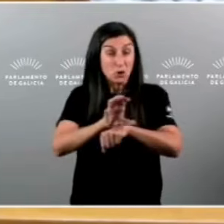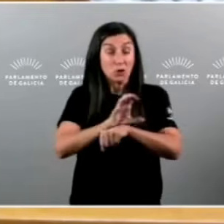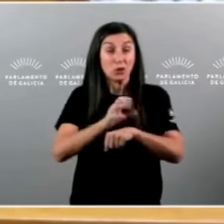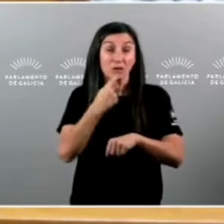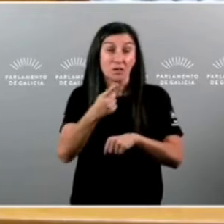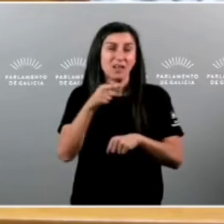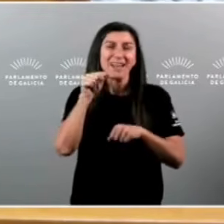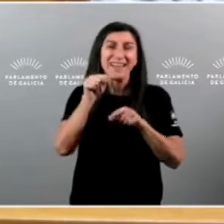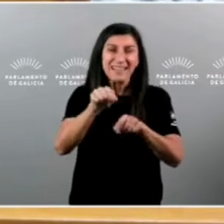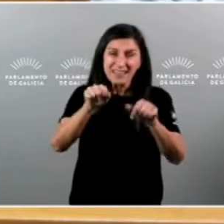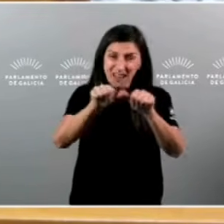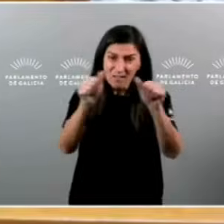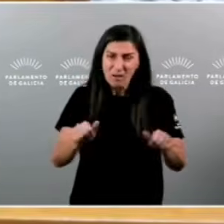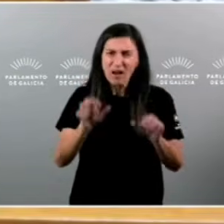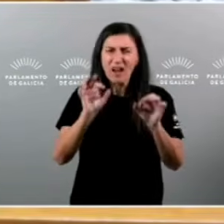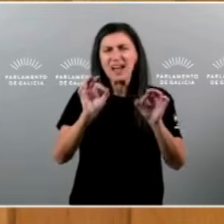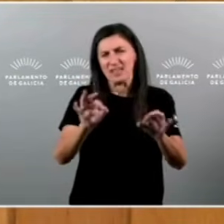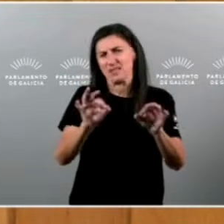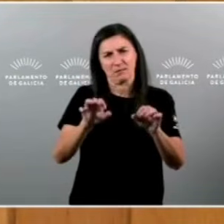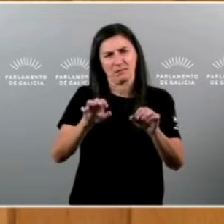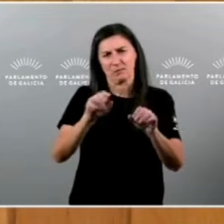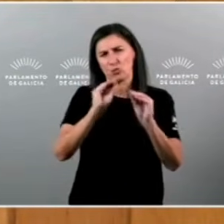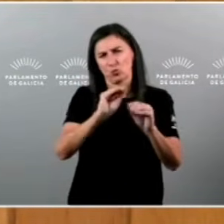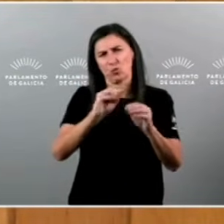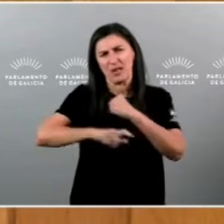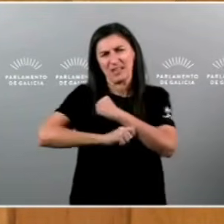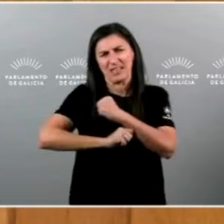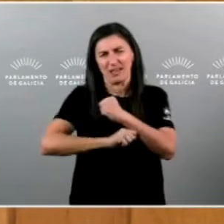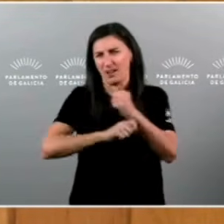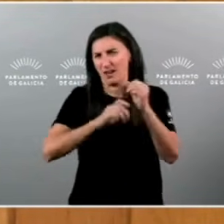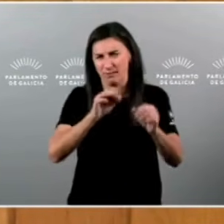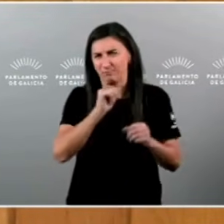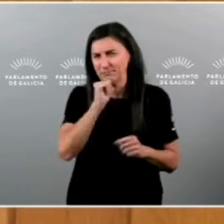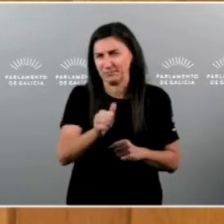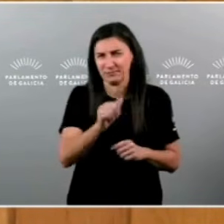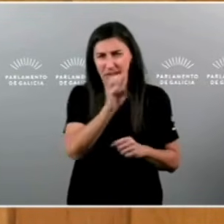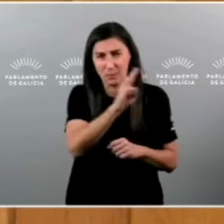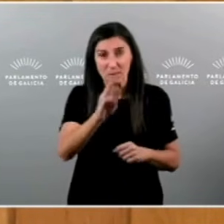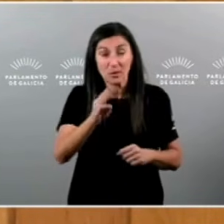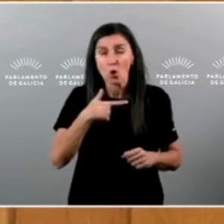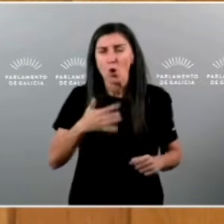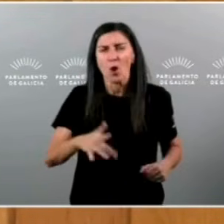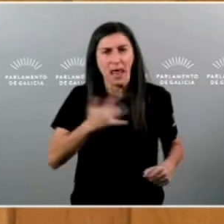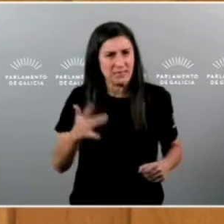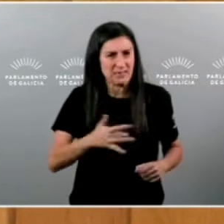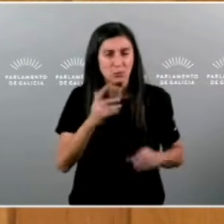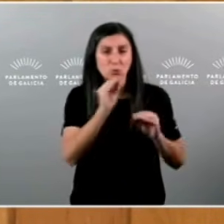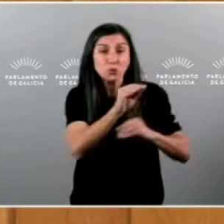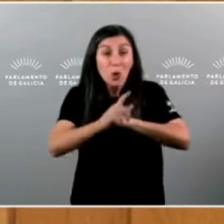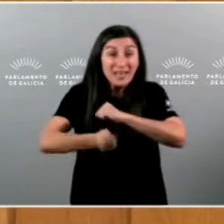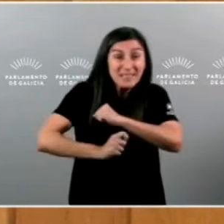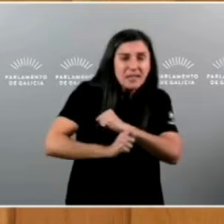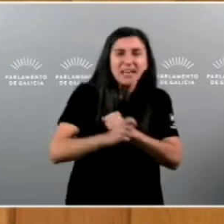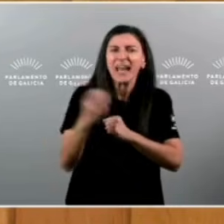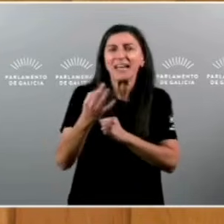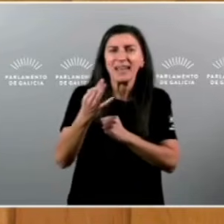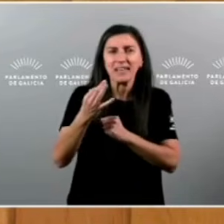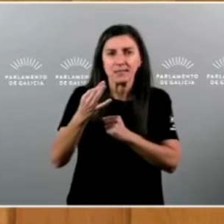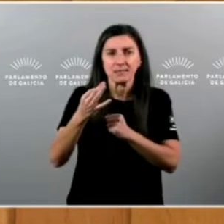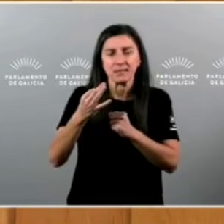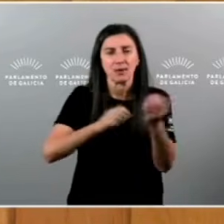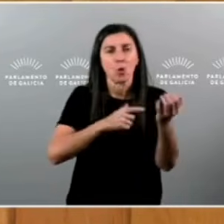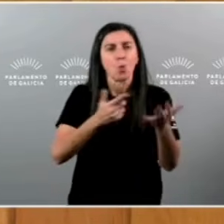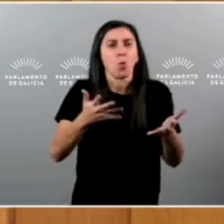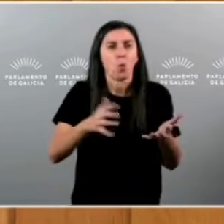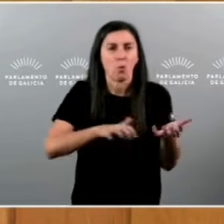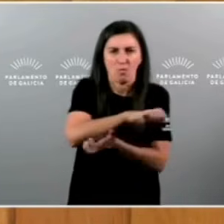estrategia trumpista do Partido Popular, que o que lamento é que se deixen arrastrar por ela. Unha estrategia coa que queren traer a Galiza a crispación na